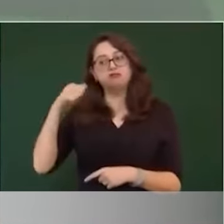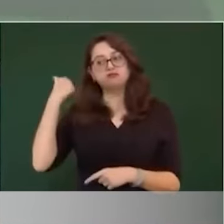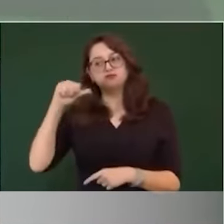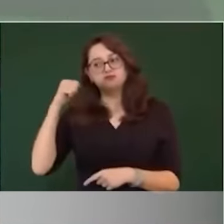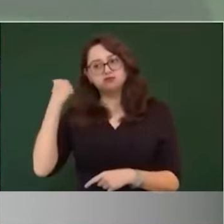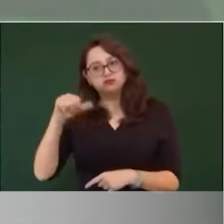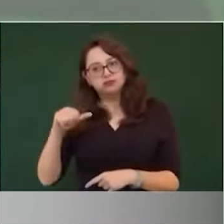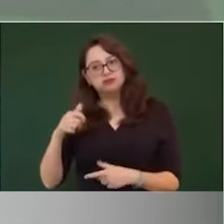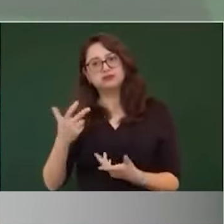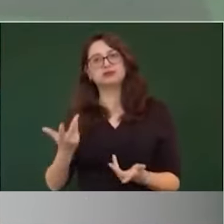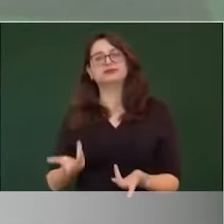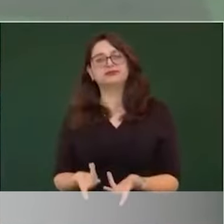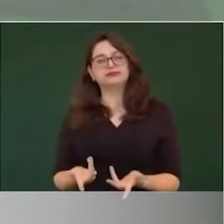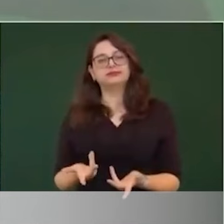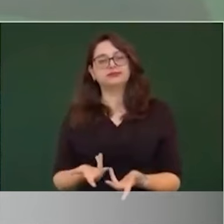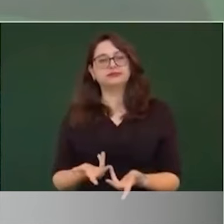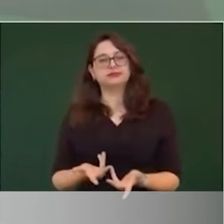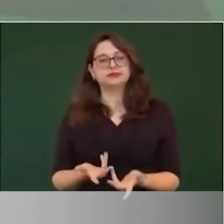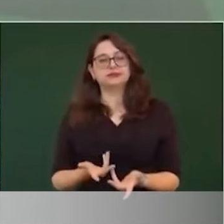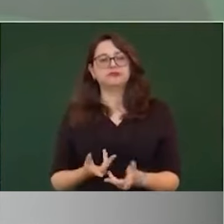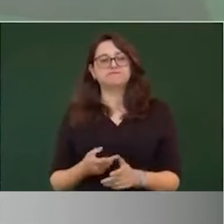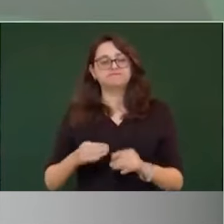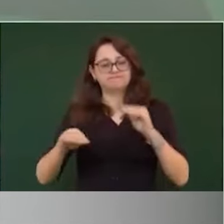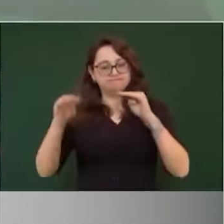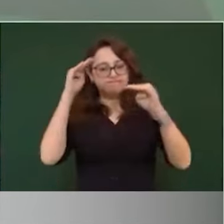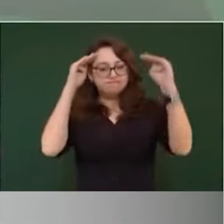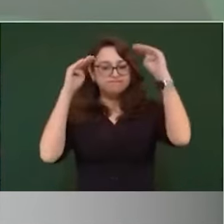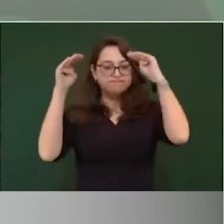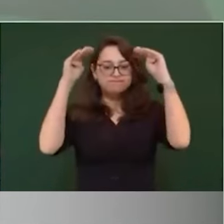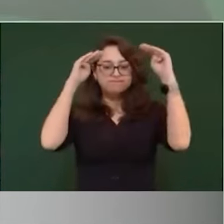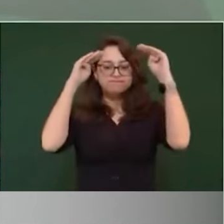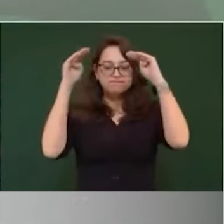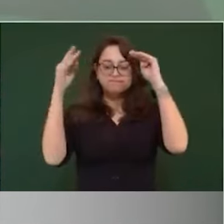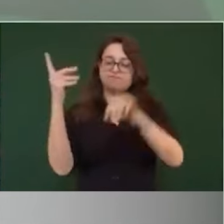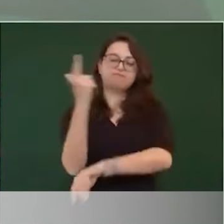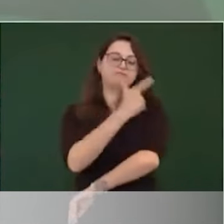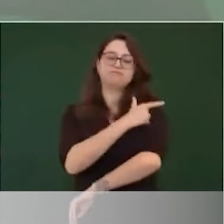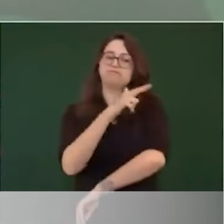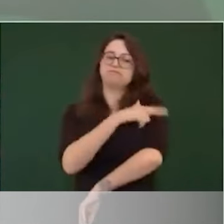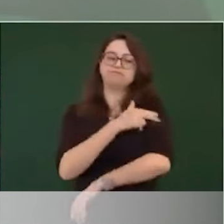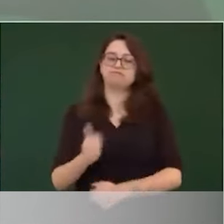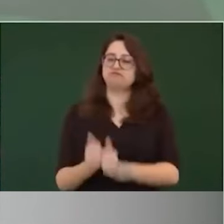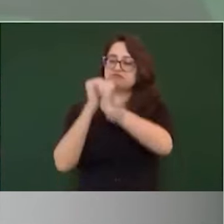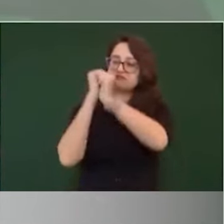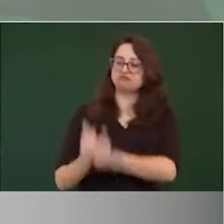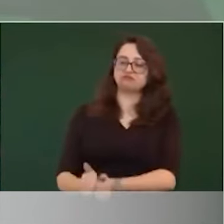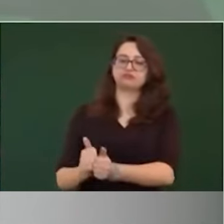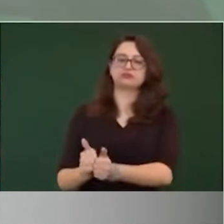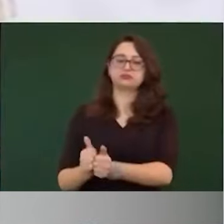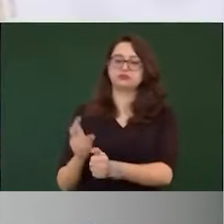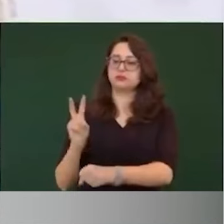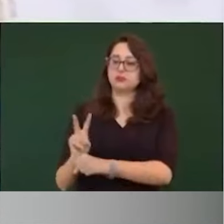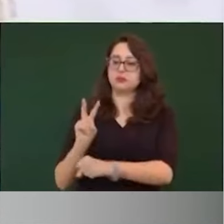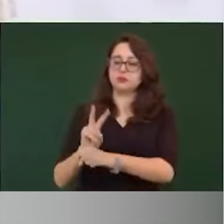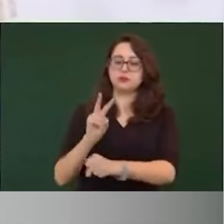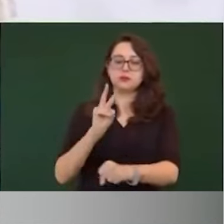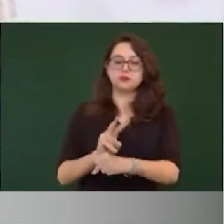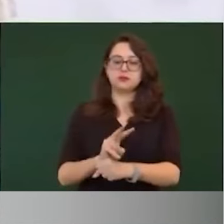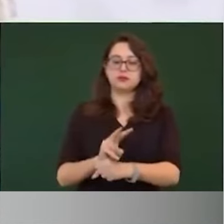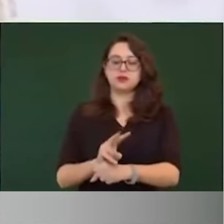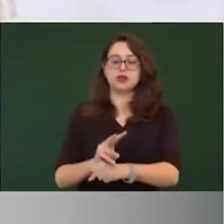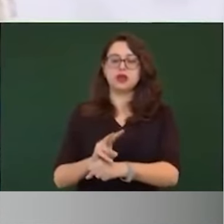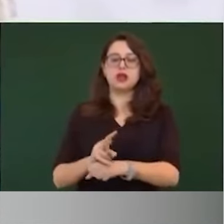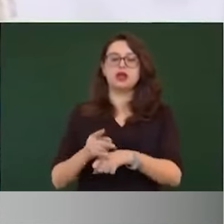implementamos un un sistema de patrull permanentes en todo el tramo desde la Ciudad de México hasta